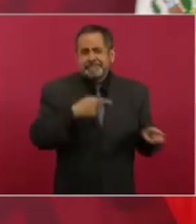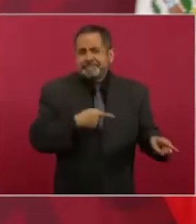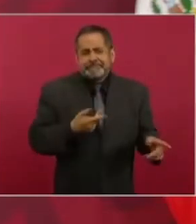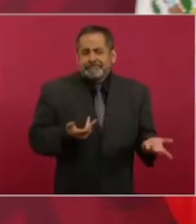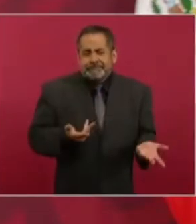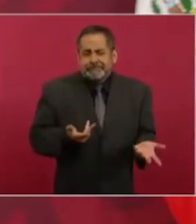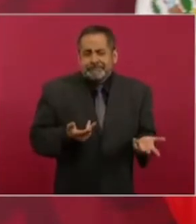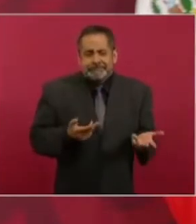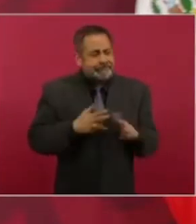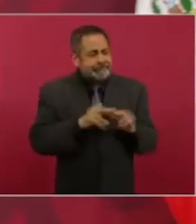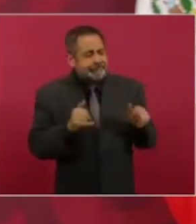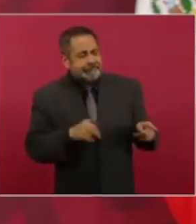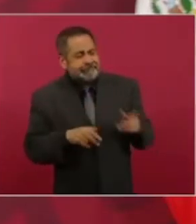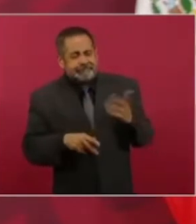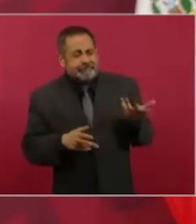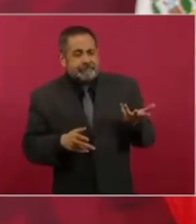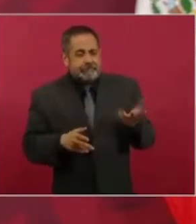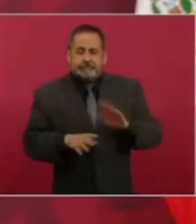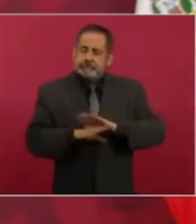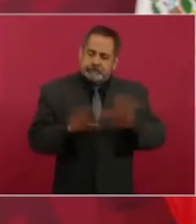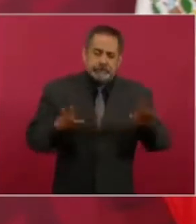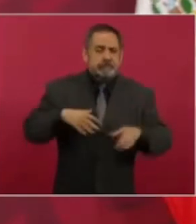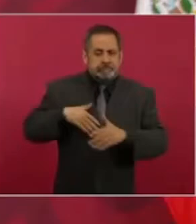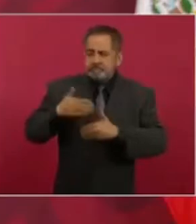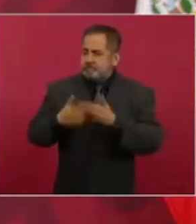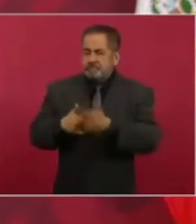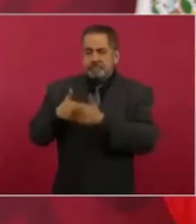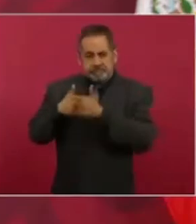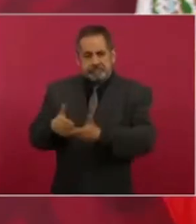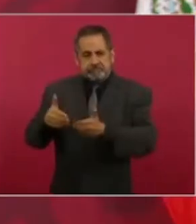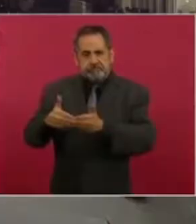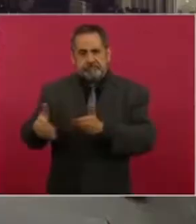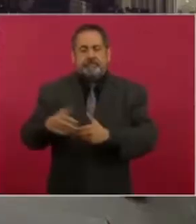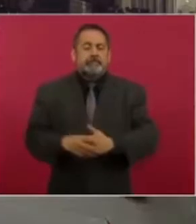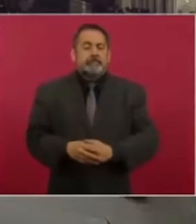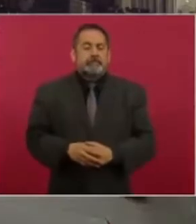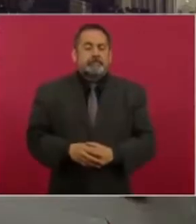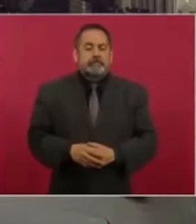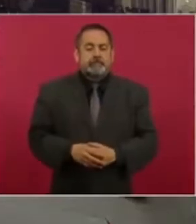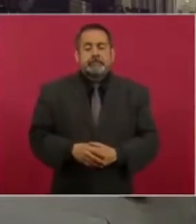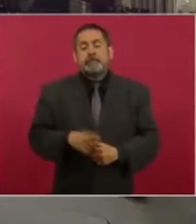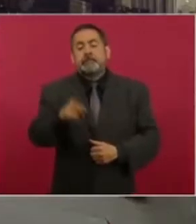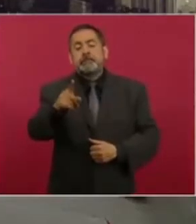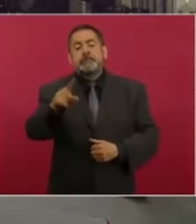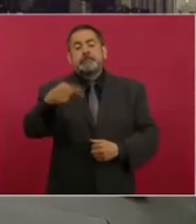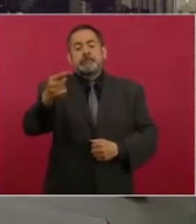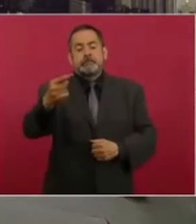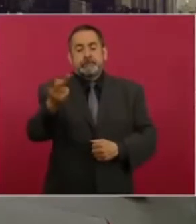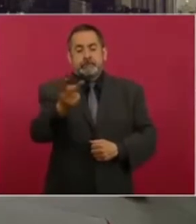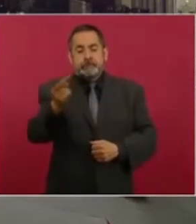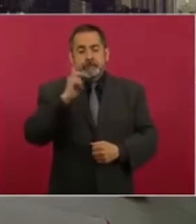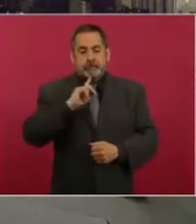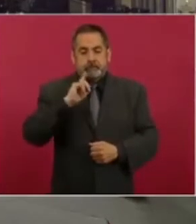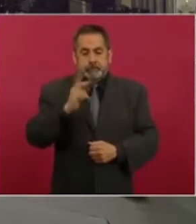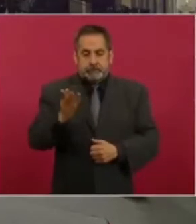de ninguna índole. Pero vamos adelante, ¿no? Entonces, allá vamos con la compañera, con las dos compañeras.